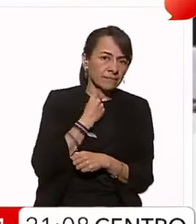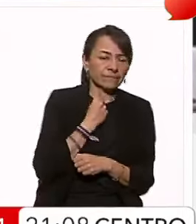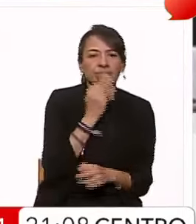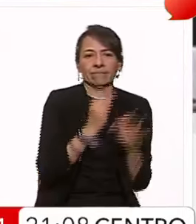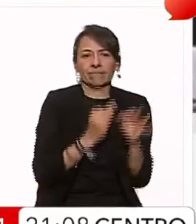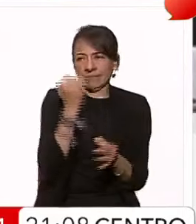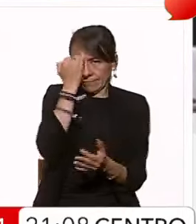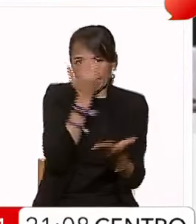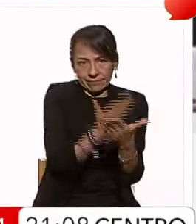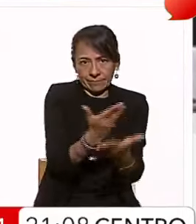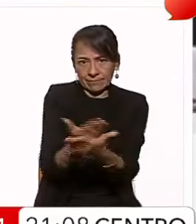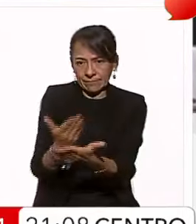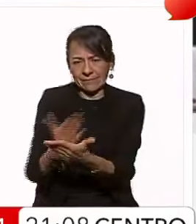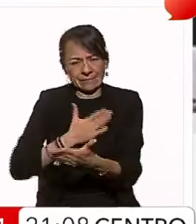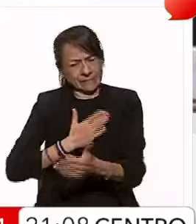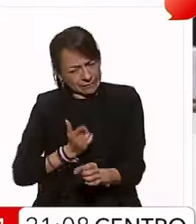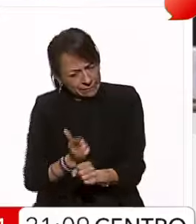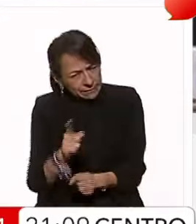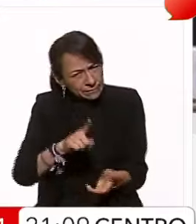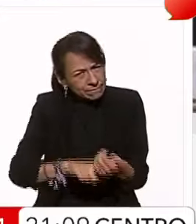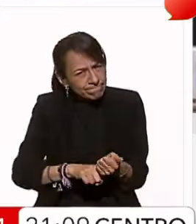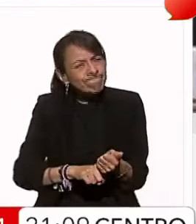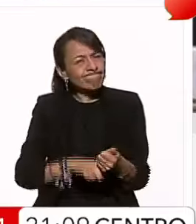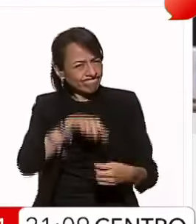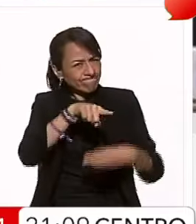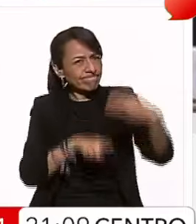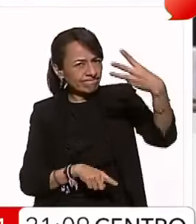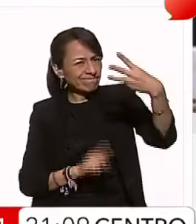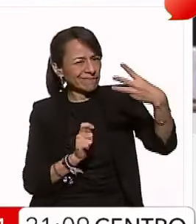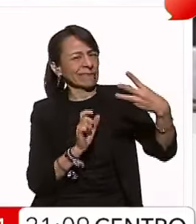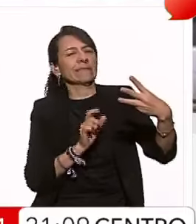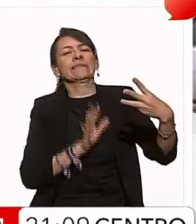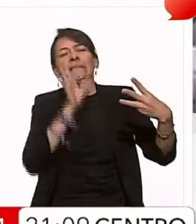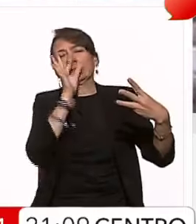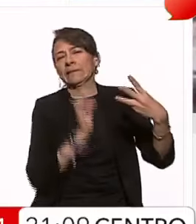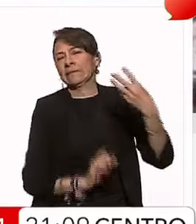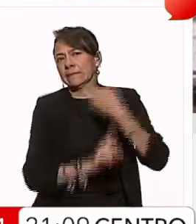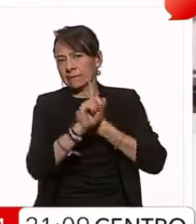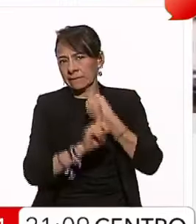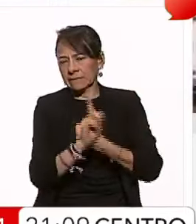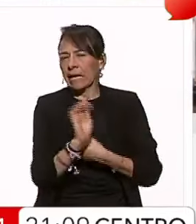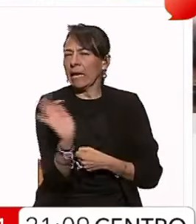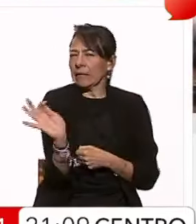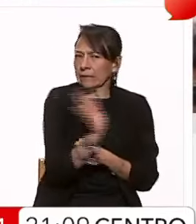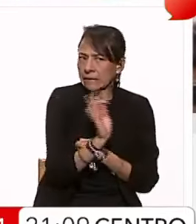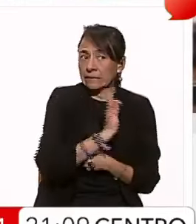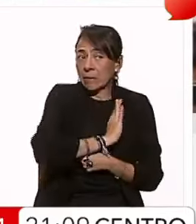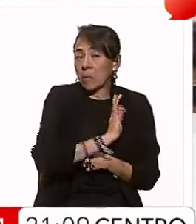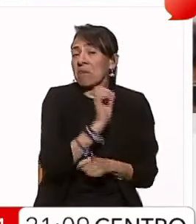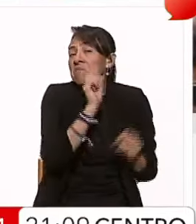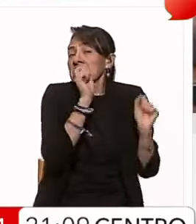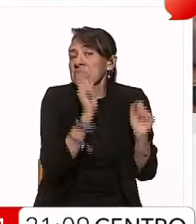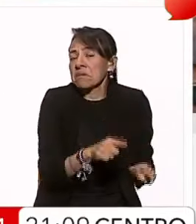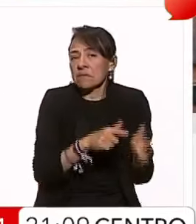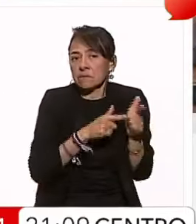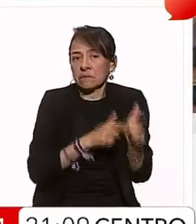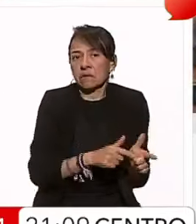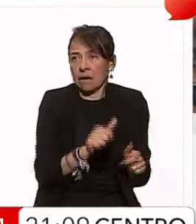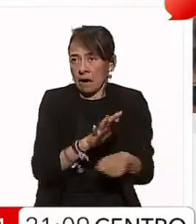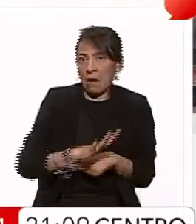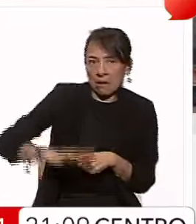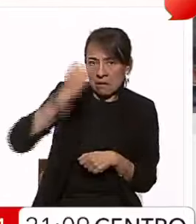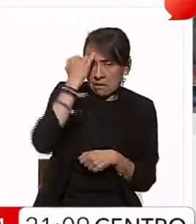centrales que podrían solucionarse conservando e incluso reforzando el sentido del voto